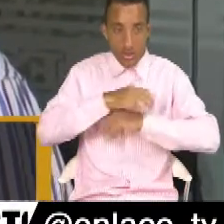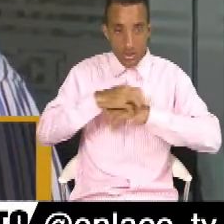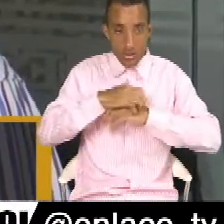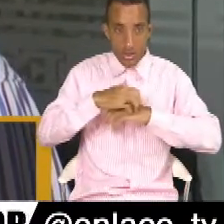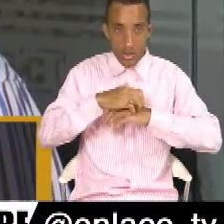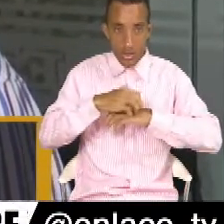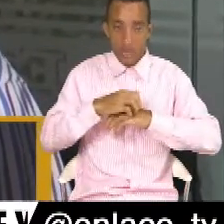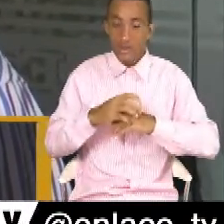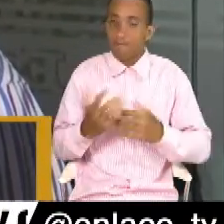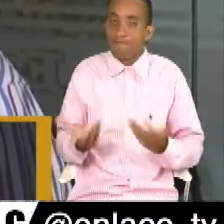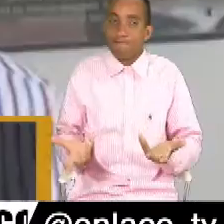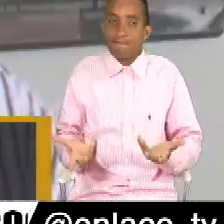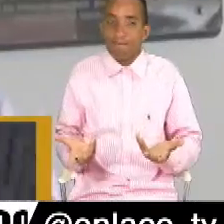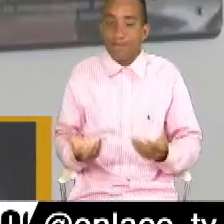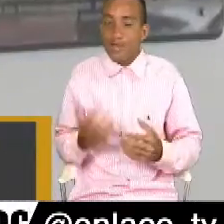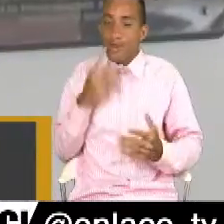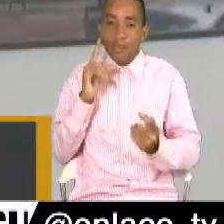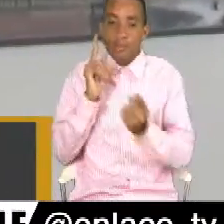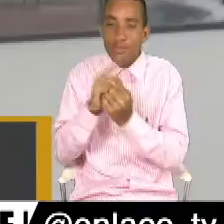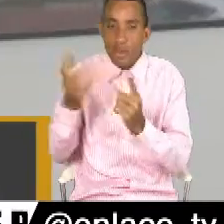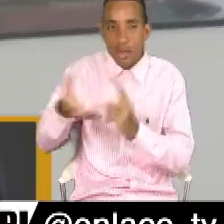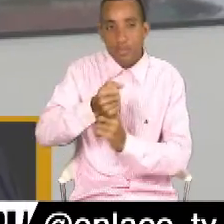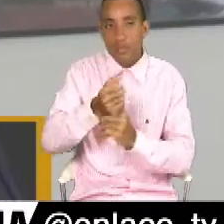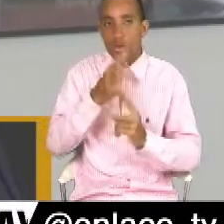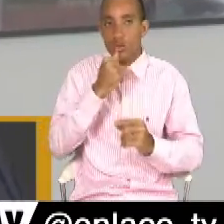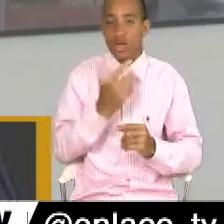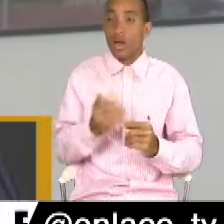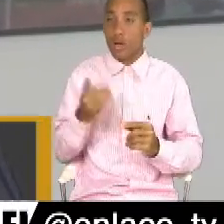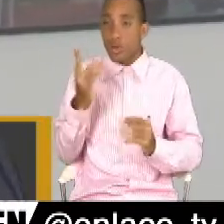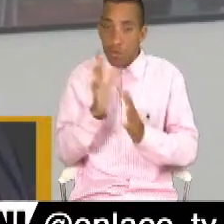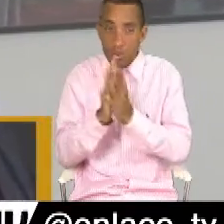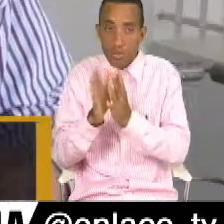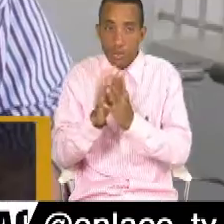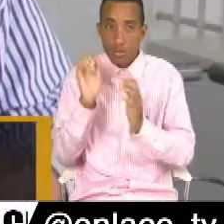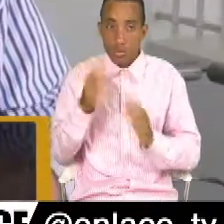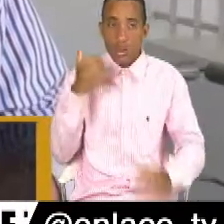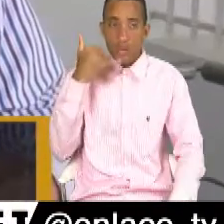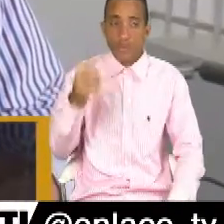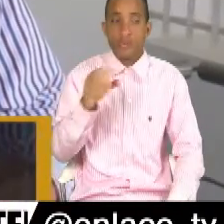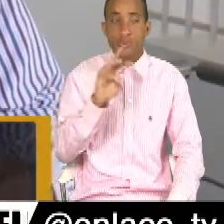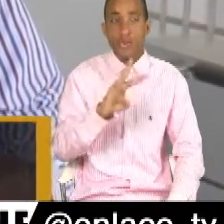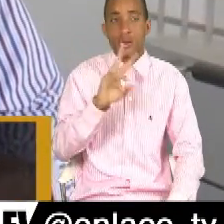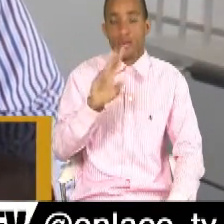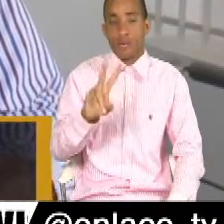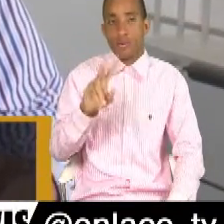he tenido la fortuna de poderlo encontrar. Cualquier información puede ser entregada a su celular